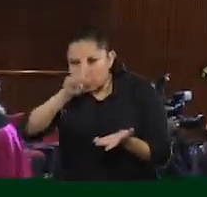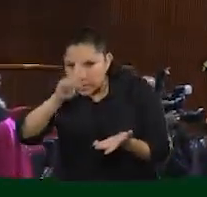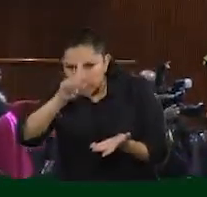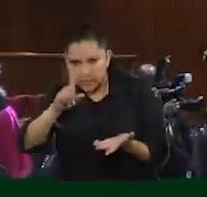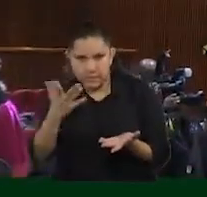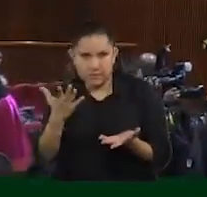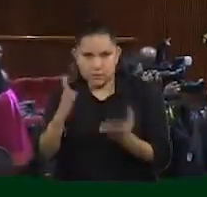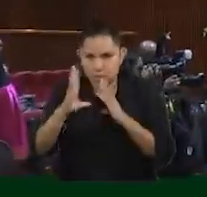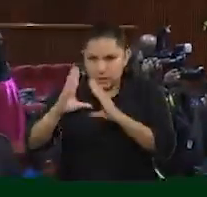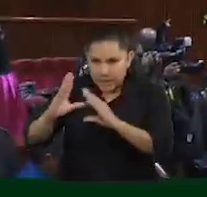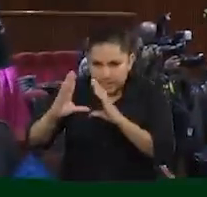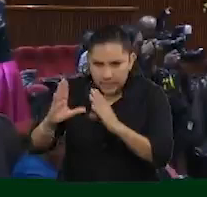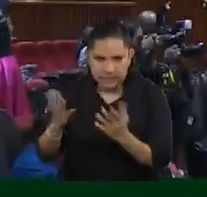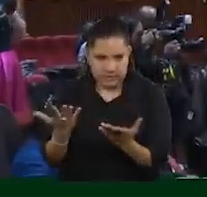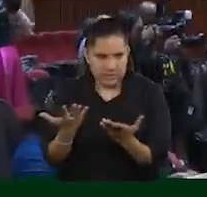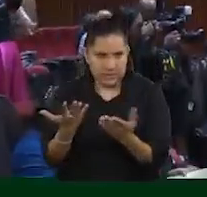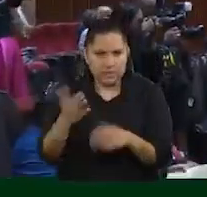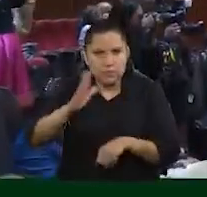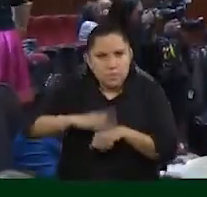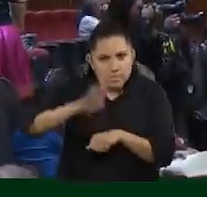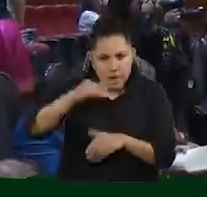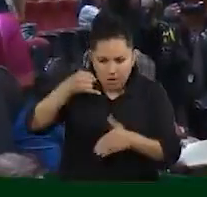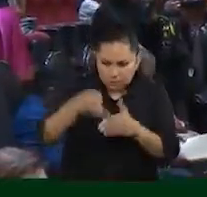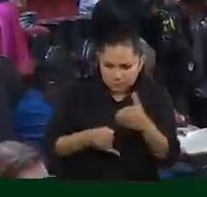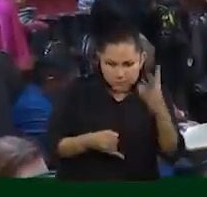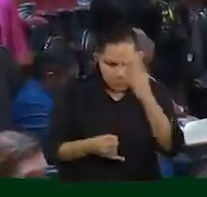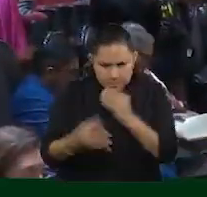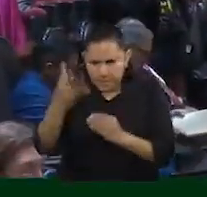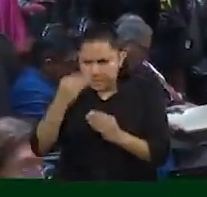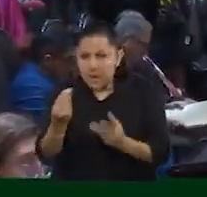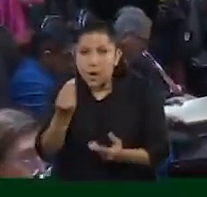capacitación, educación y alimentación,